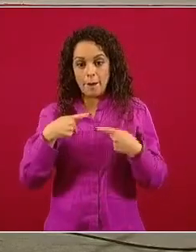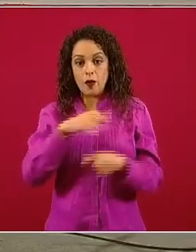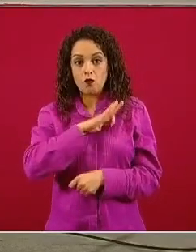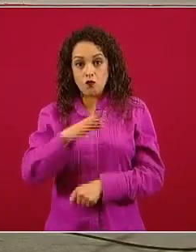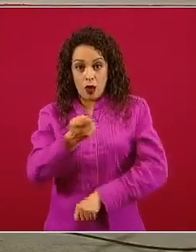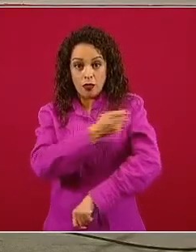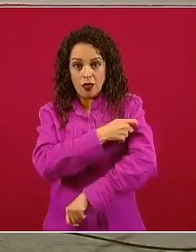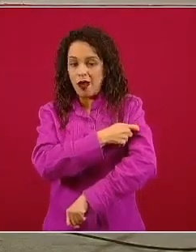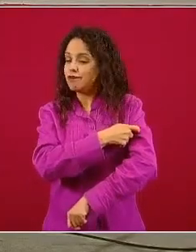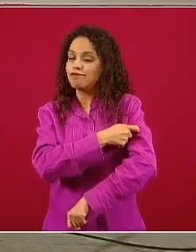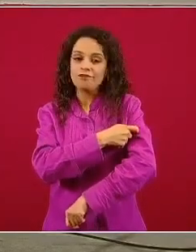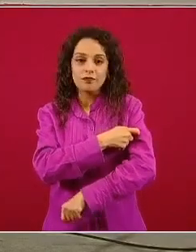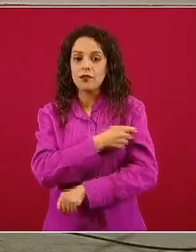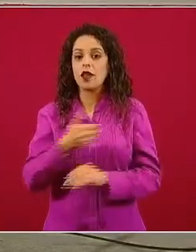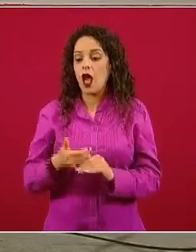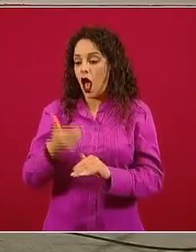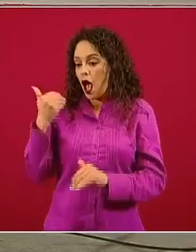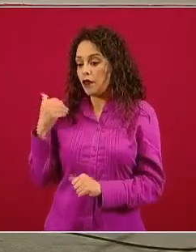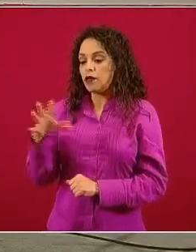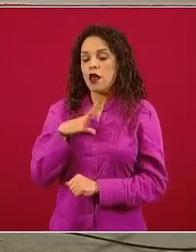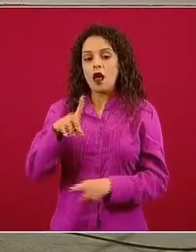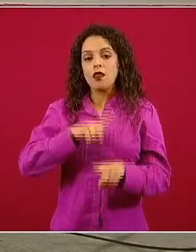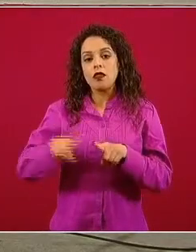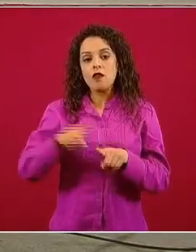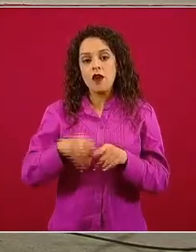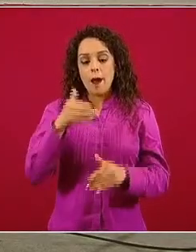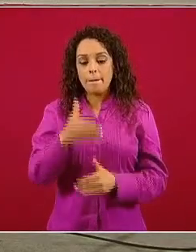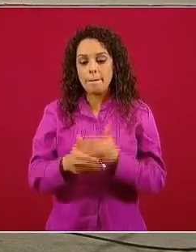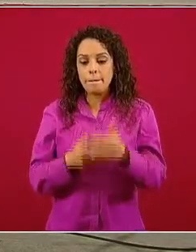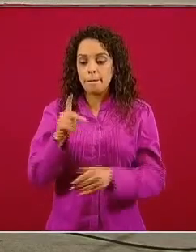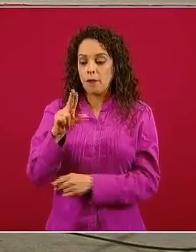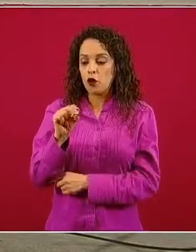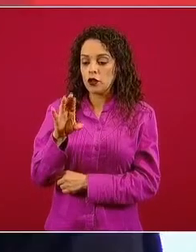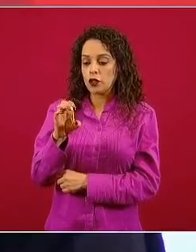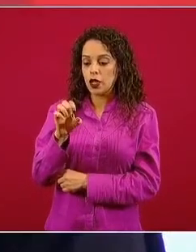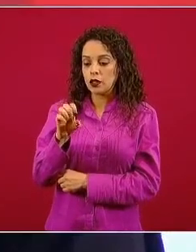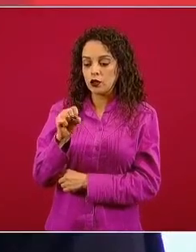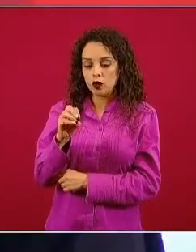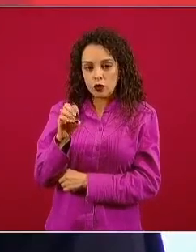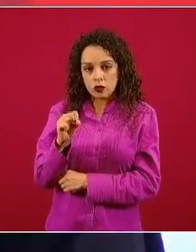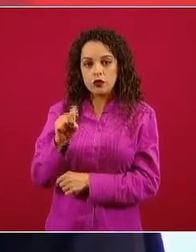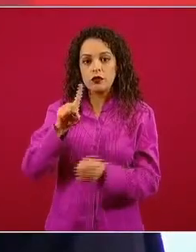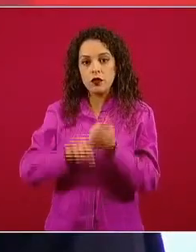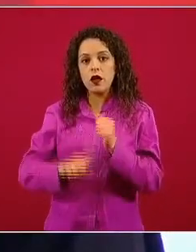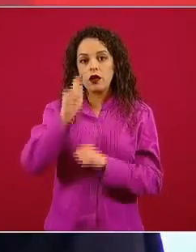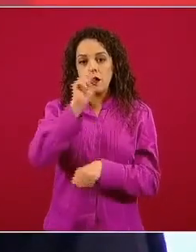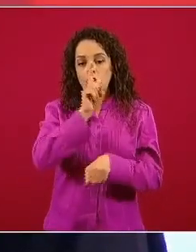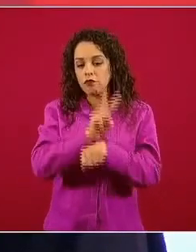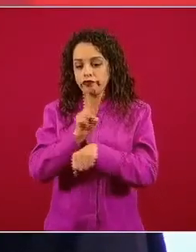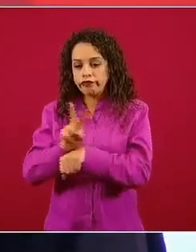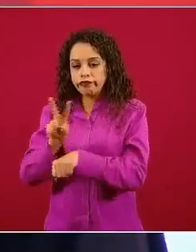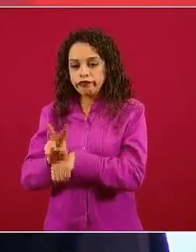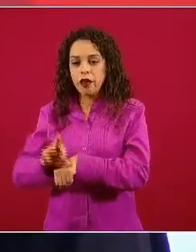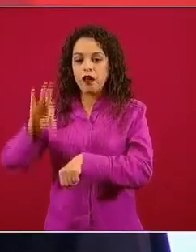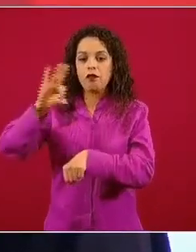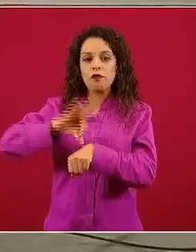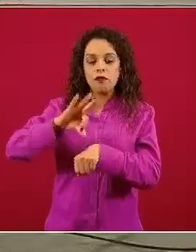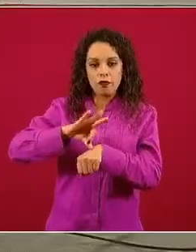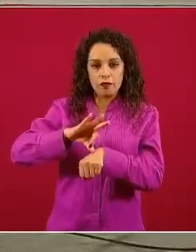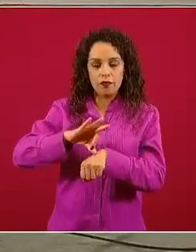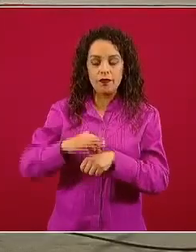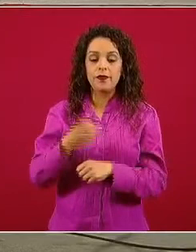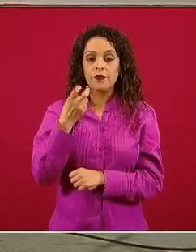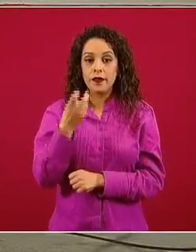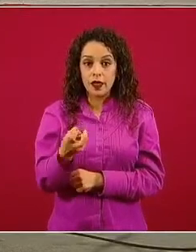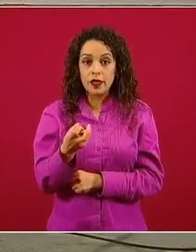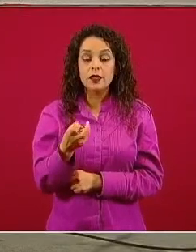con todos estos procesos que están incluidos en los temas de farmacovigilancia y específicamente en el tema de vacunas, de los